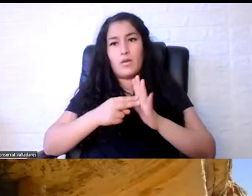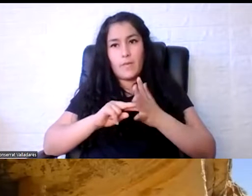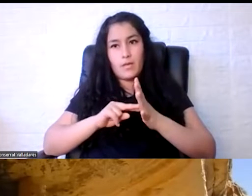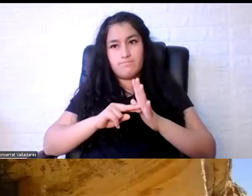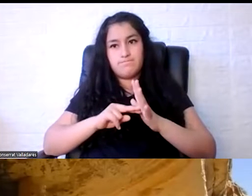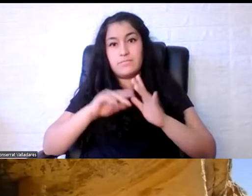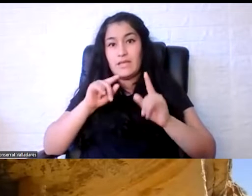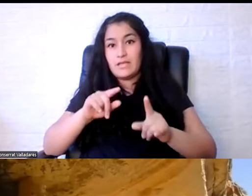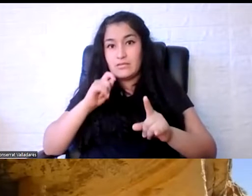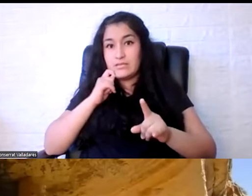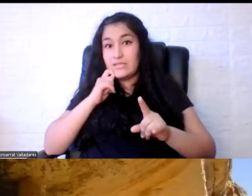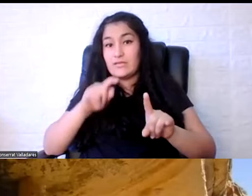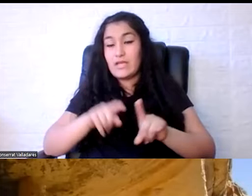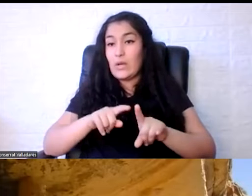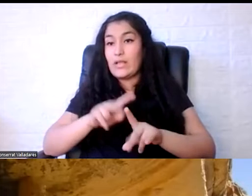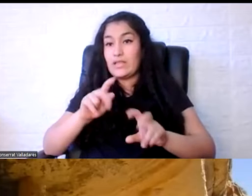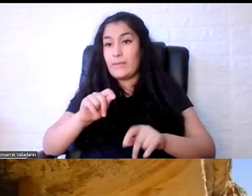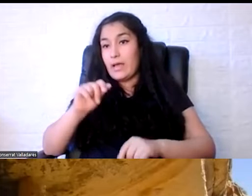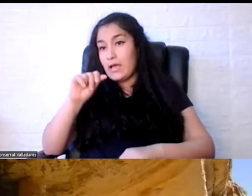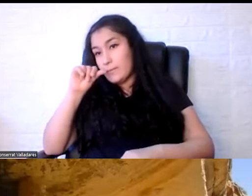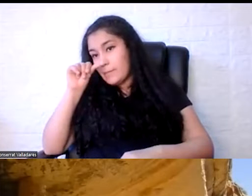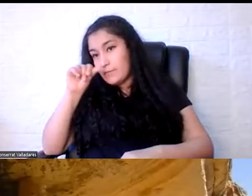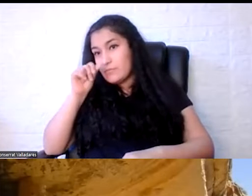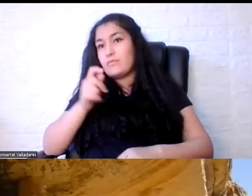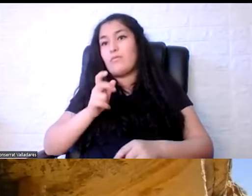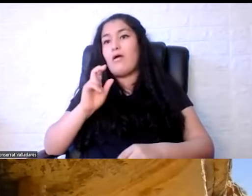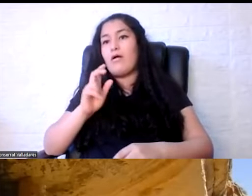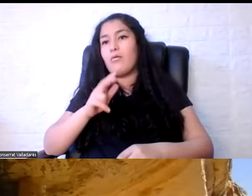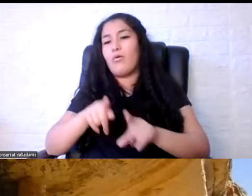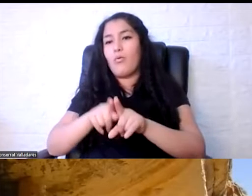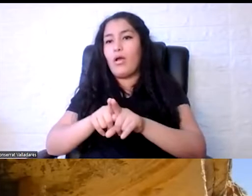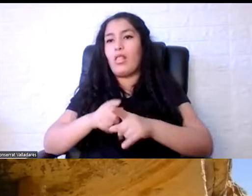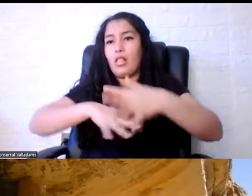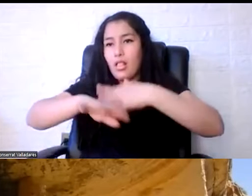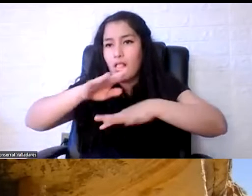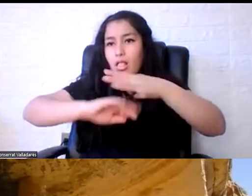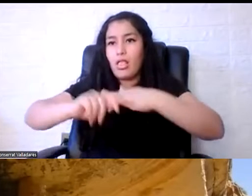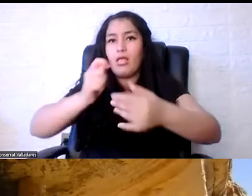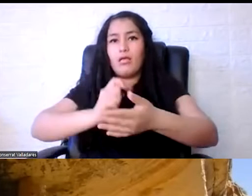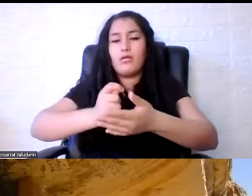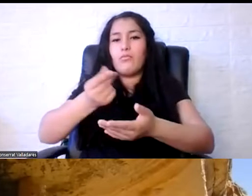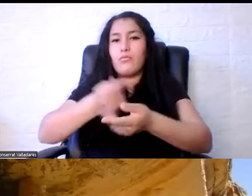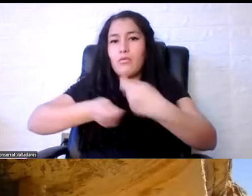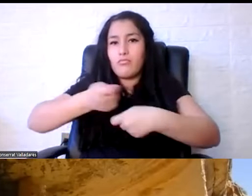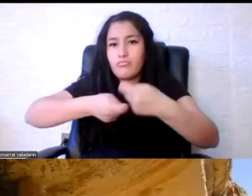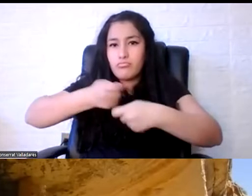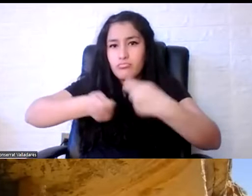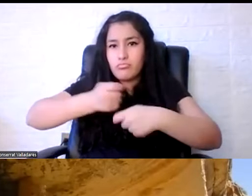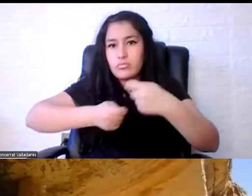Esta guerra al narcotráfico nos ha dejado con más de 350,000 muertos al 2022 y más de 100,000 desaparecidos.